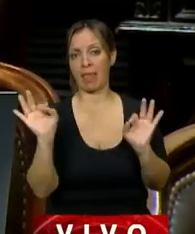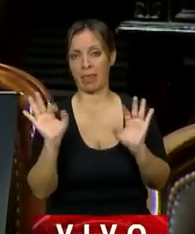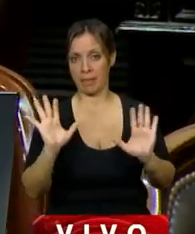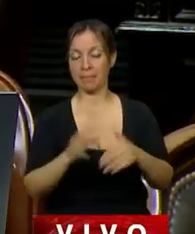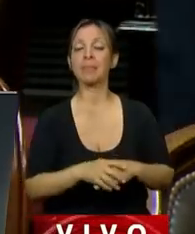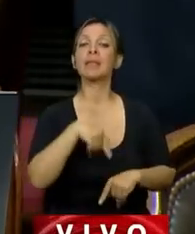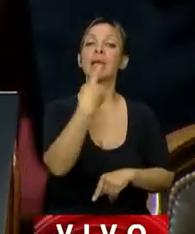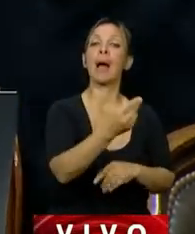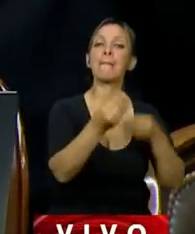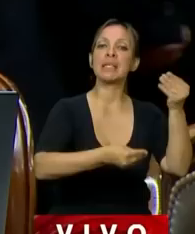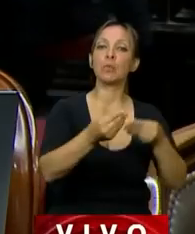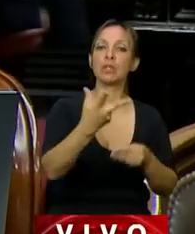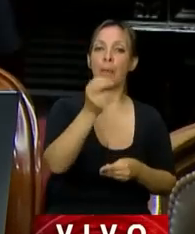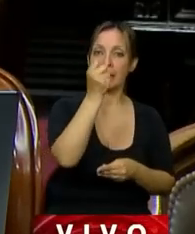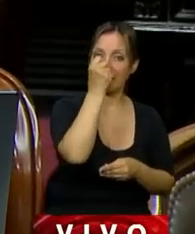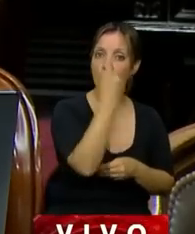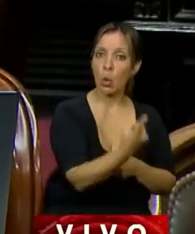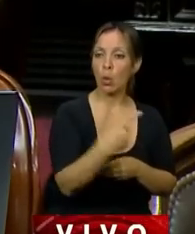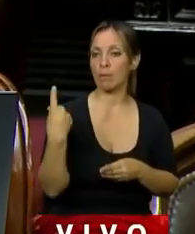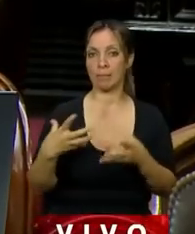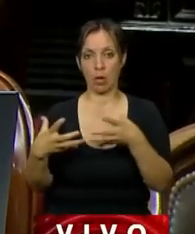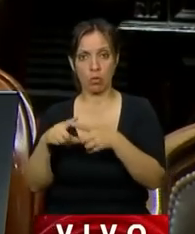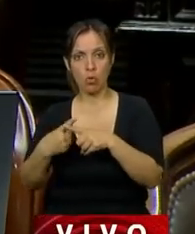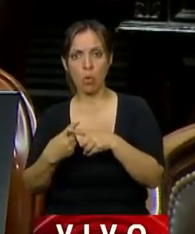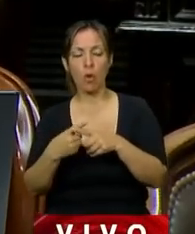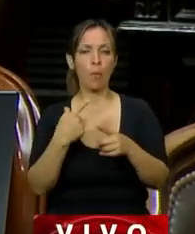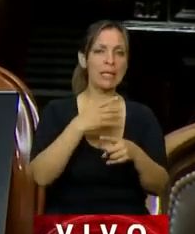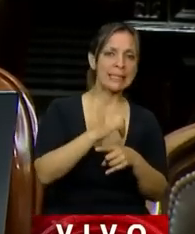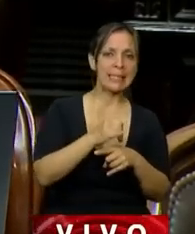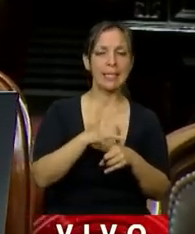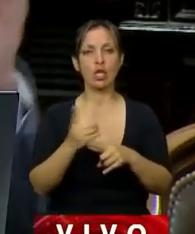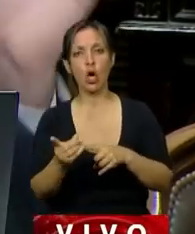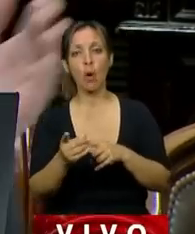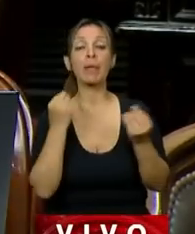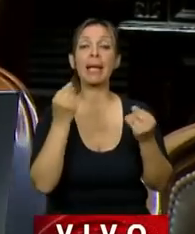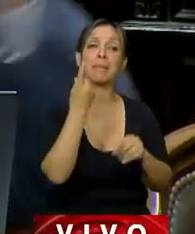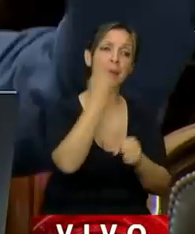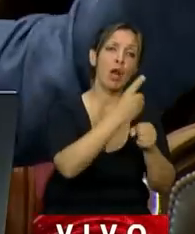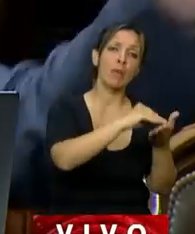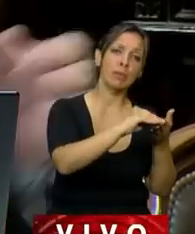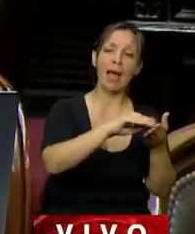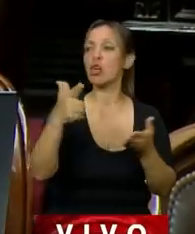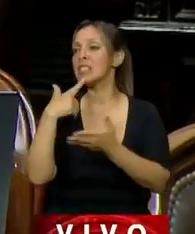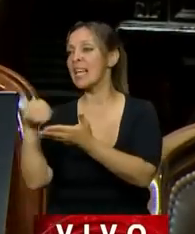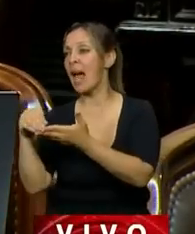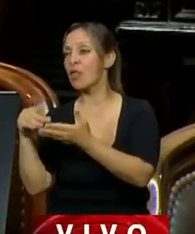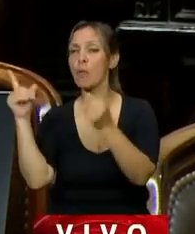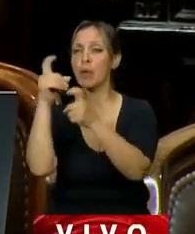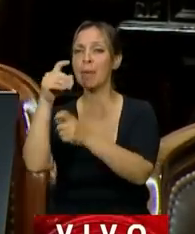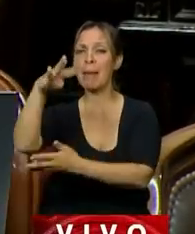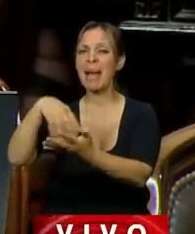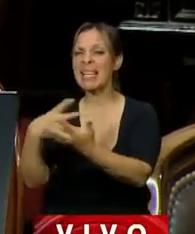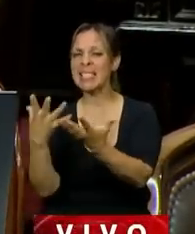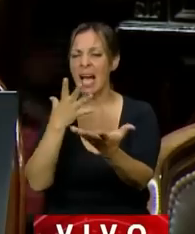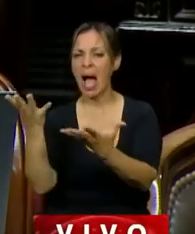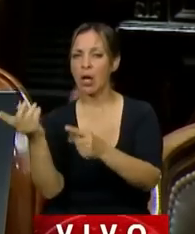el presupuesto 2021, nuestro bloque fue y vino ese presupuesto. Primero se votó en diputados, fue al Senado, parece que hubo un problema con las